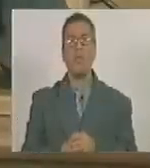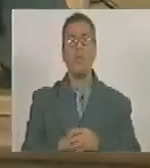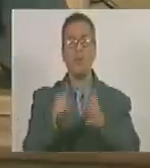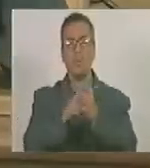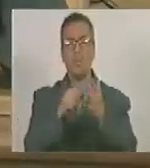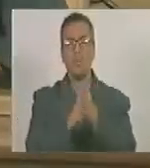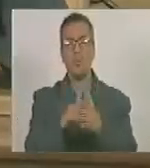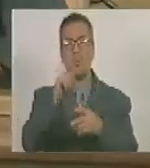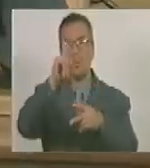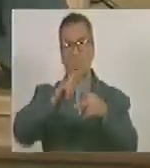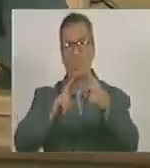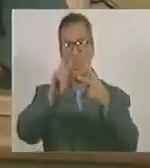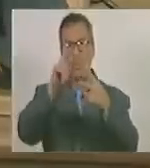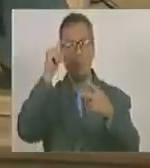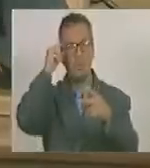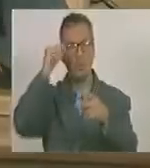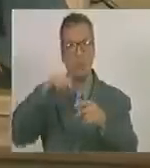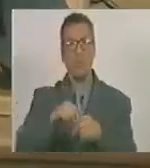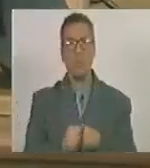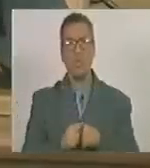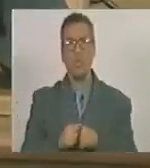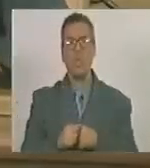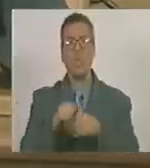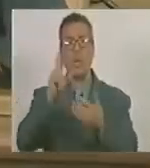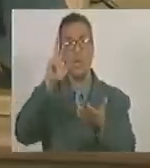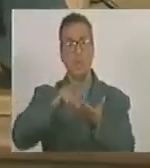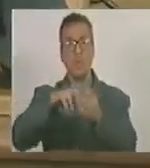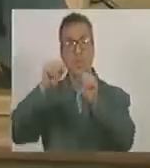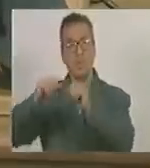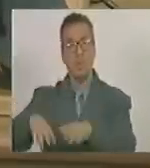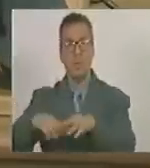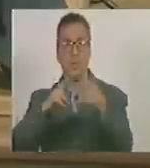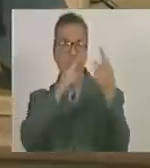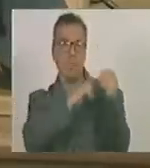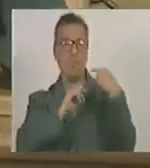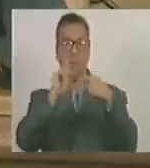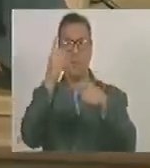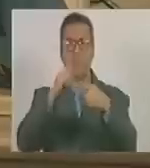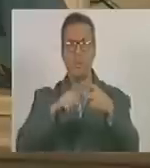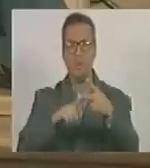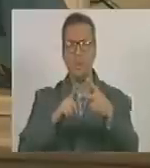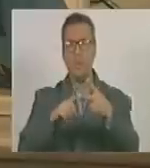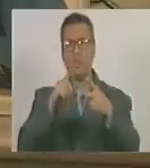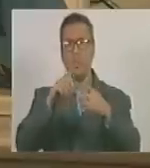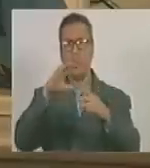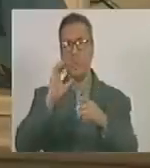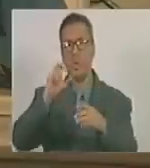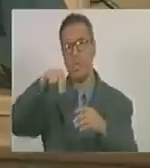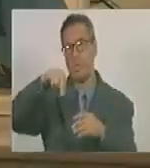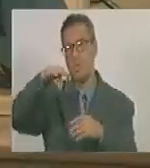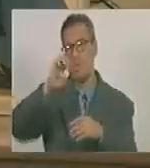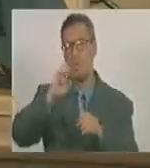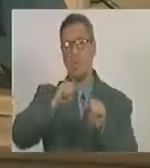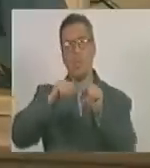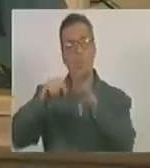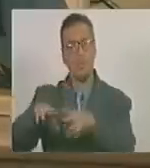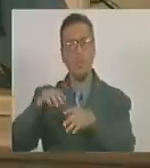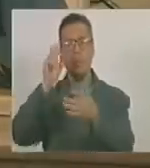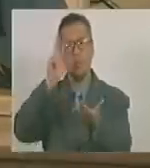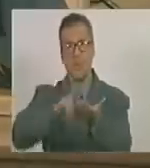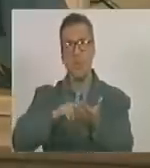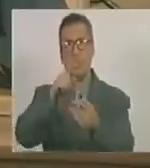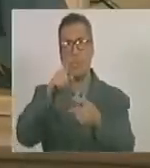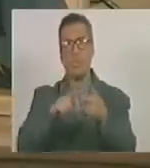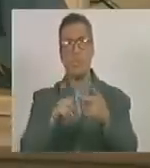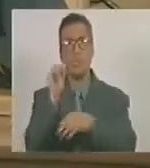Punto número 2 del orden del día. Aceptación de las renuncias de los rectores principales y suplentes del Consejo Nacional Electoral por